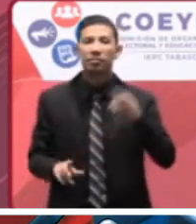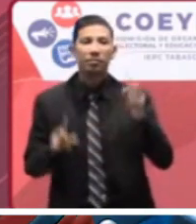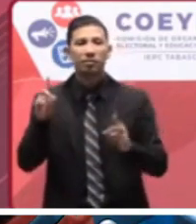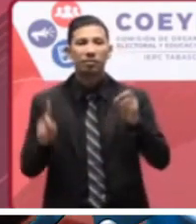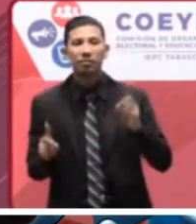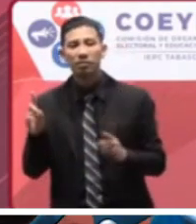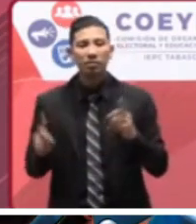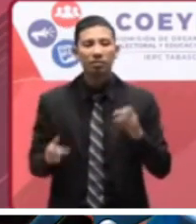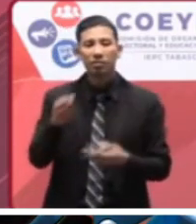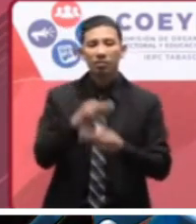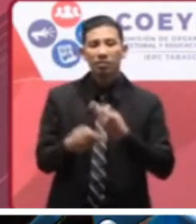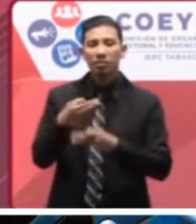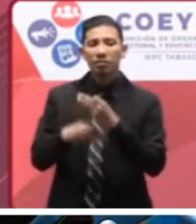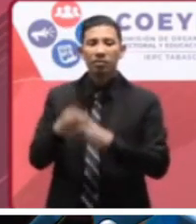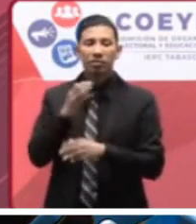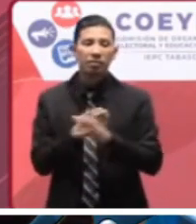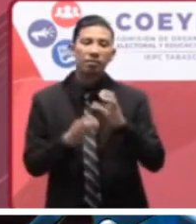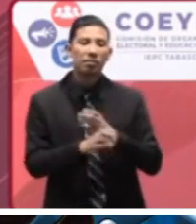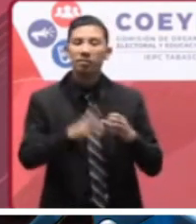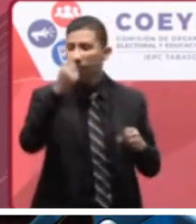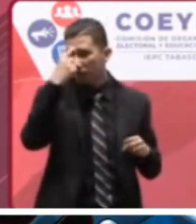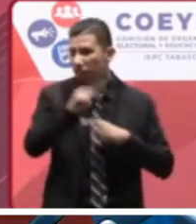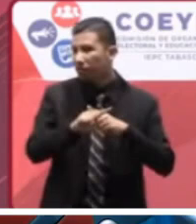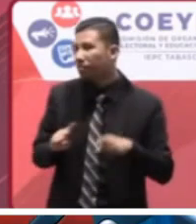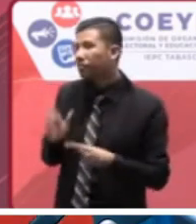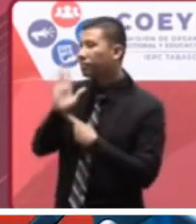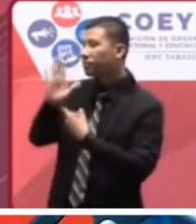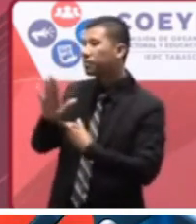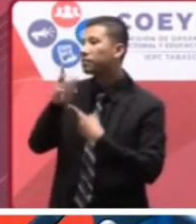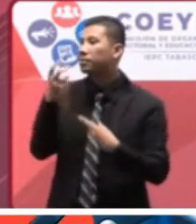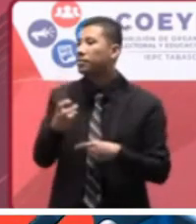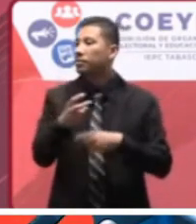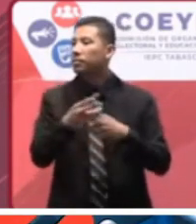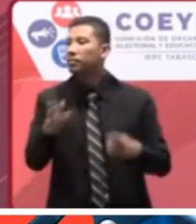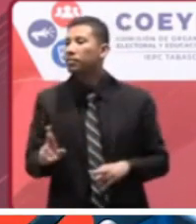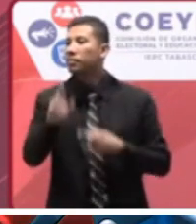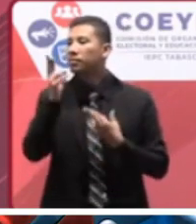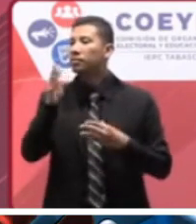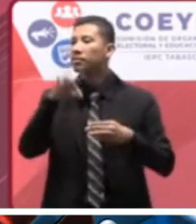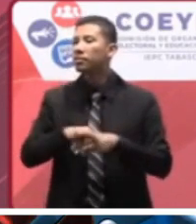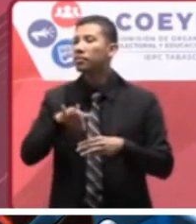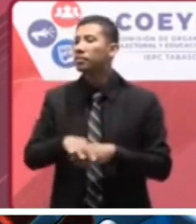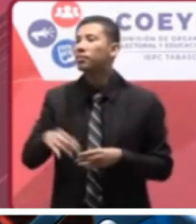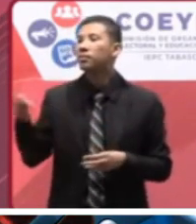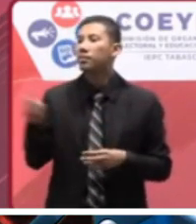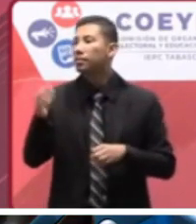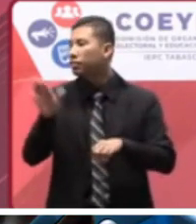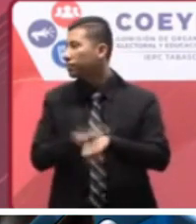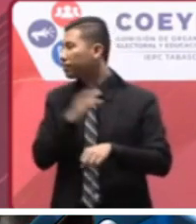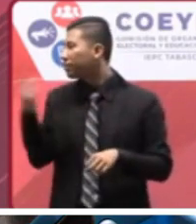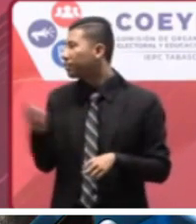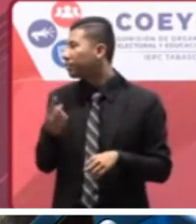tiene toda la legitimidad para presentar esta reforma electoral, porque es